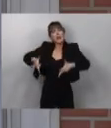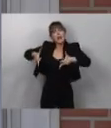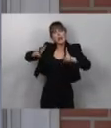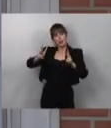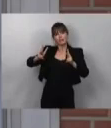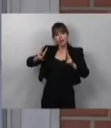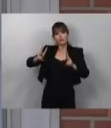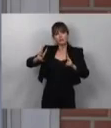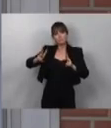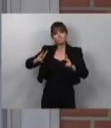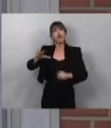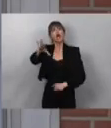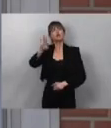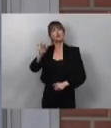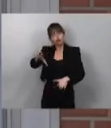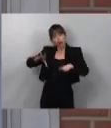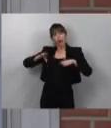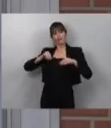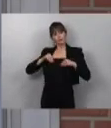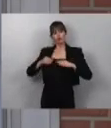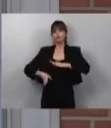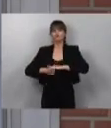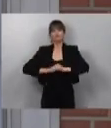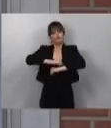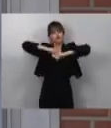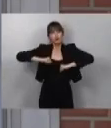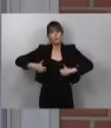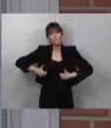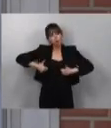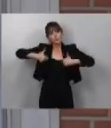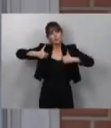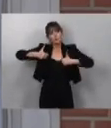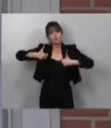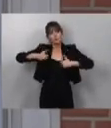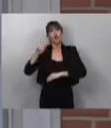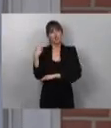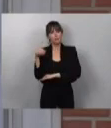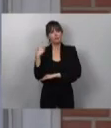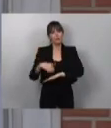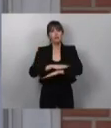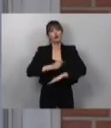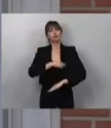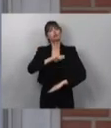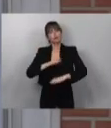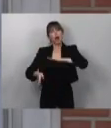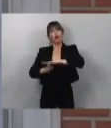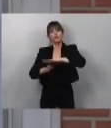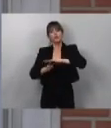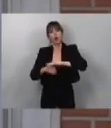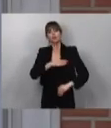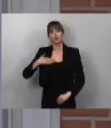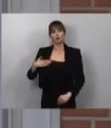presupuestos que le permita seguir no y de eso yo no tampoco pondría la mano en el